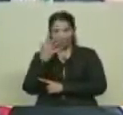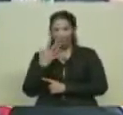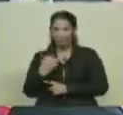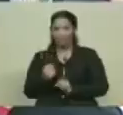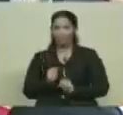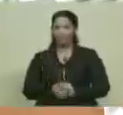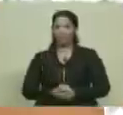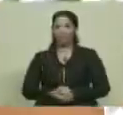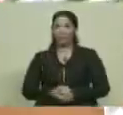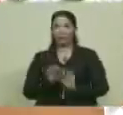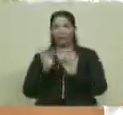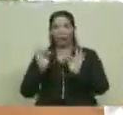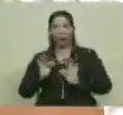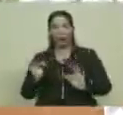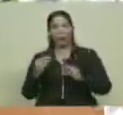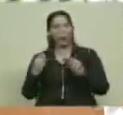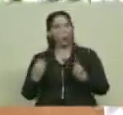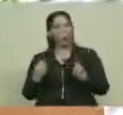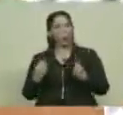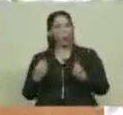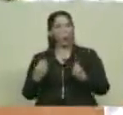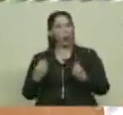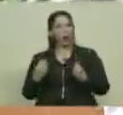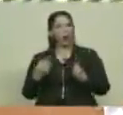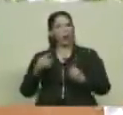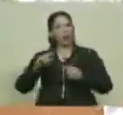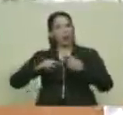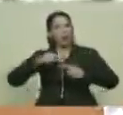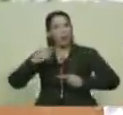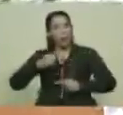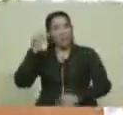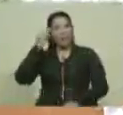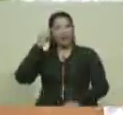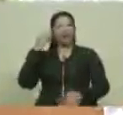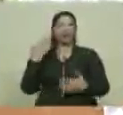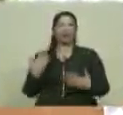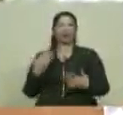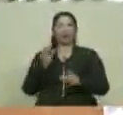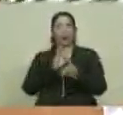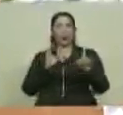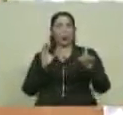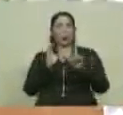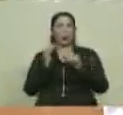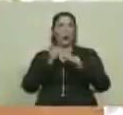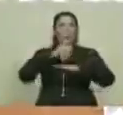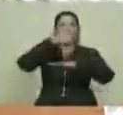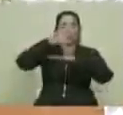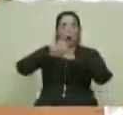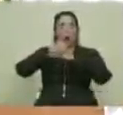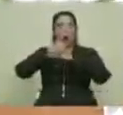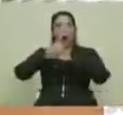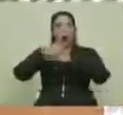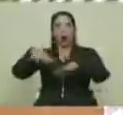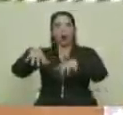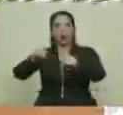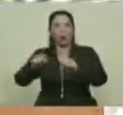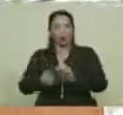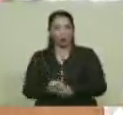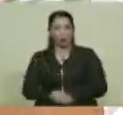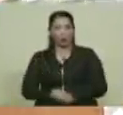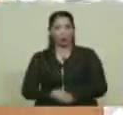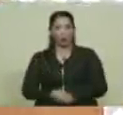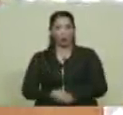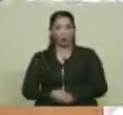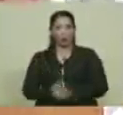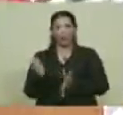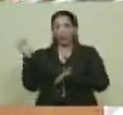de esa manera. Porque si no, comienza a generar en nuestra mente una subcultura del colonialismo. Y sin querer